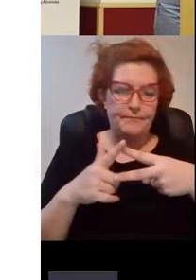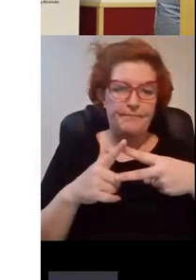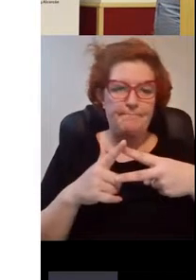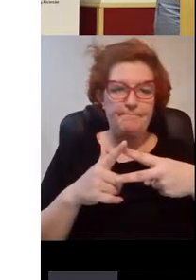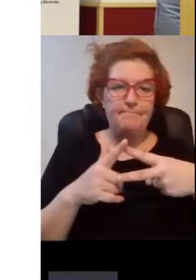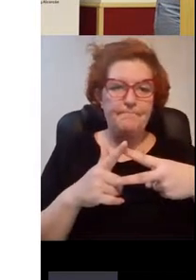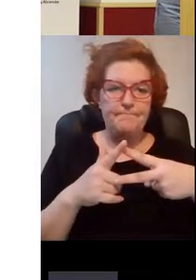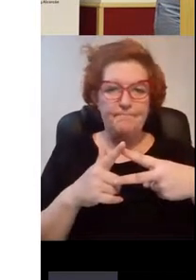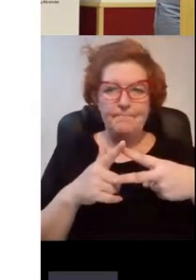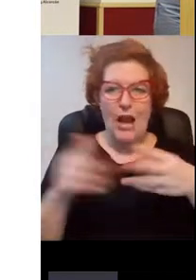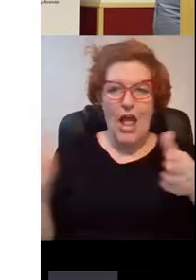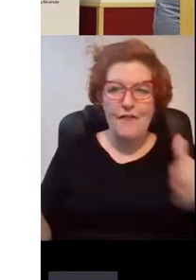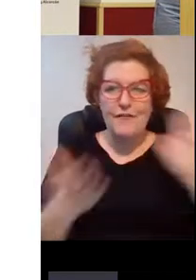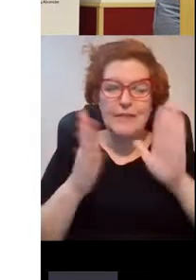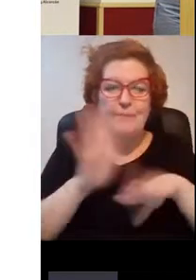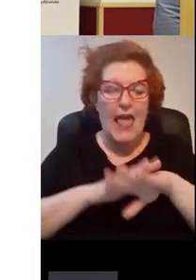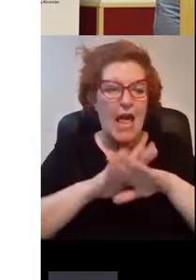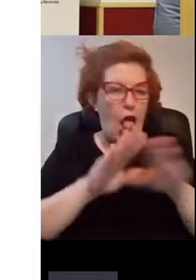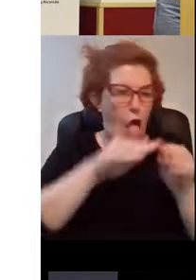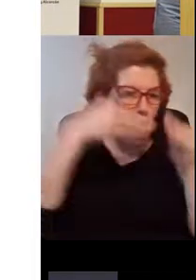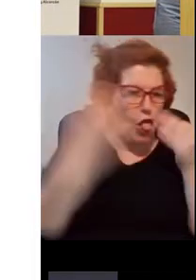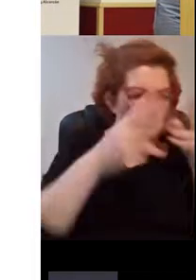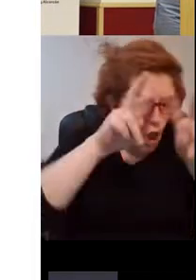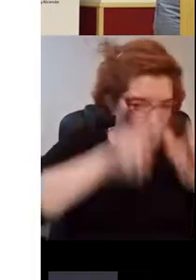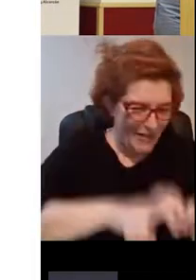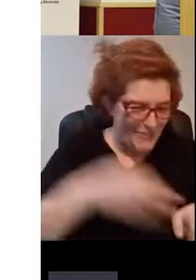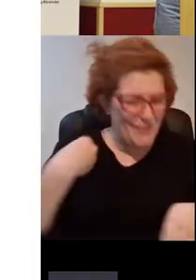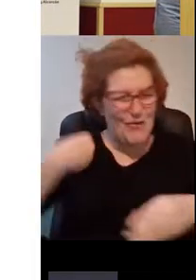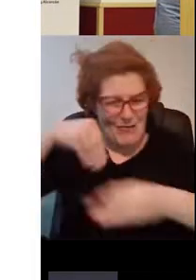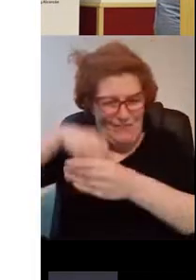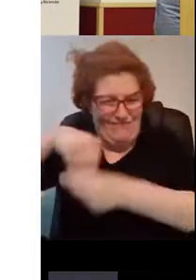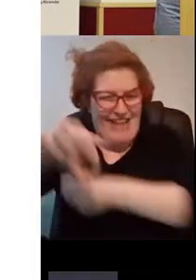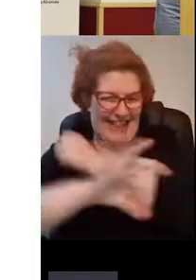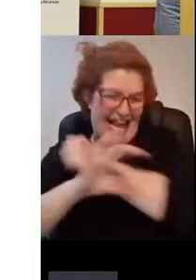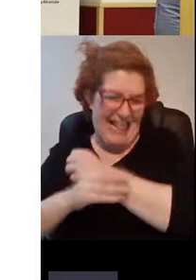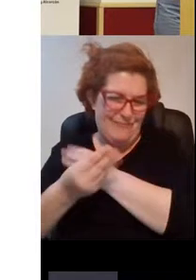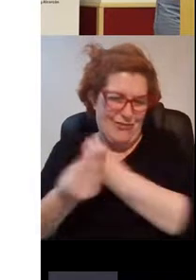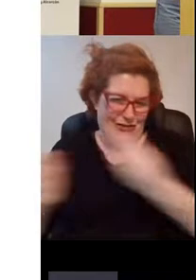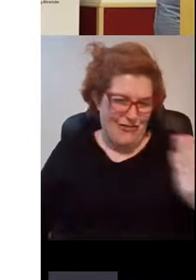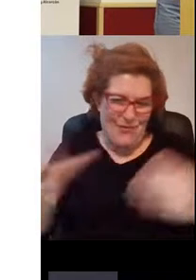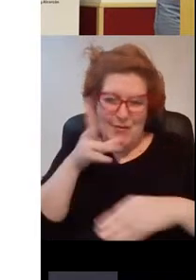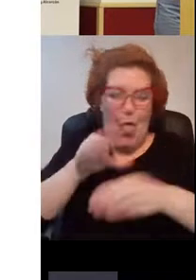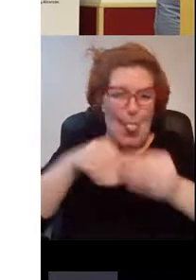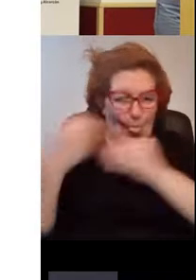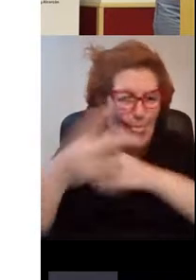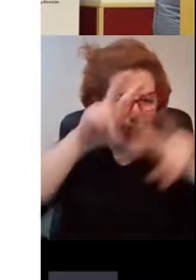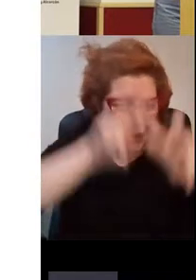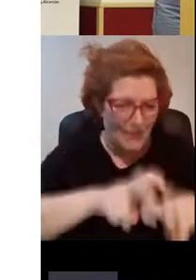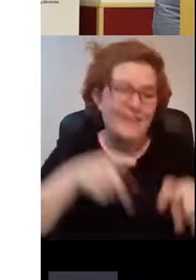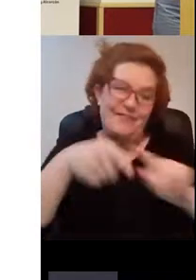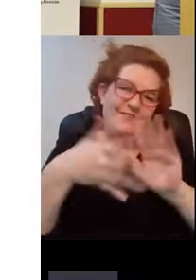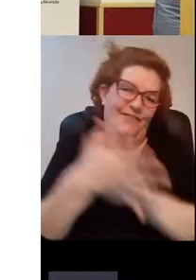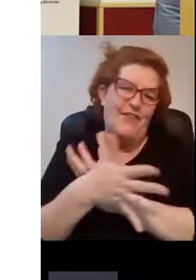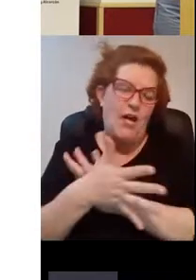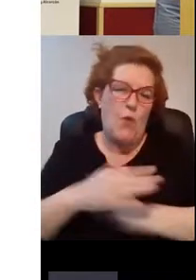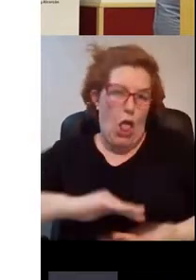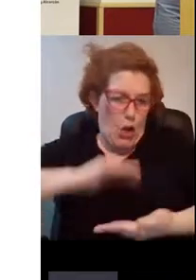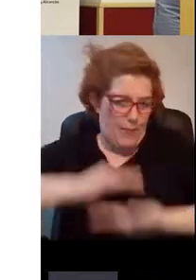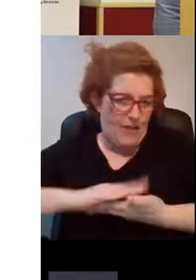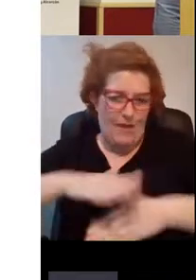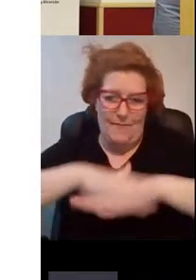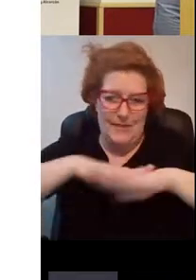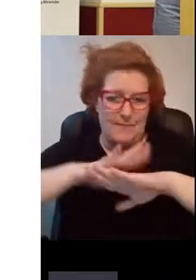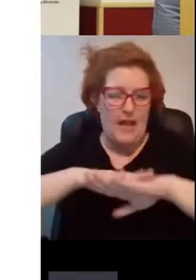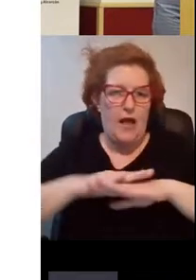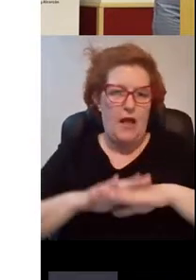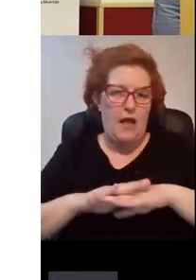La fase de documentación que se integraba en muchas de las tareas, puesto que la documentación es una de las competencias básicas del